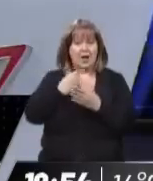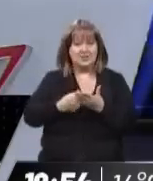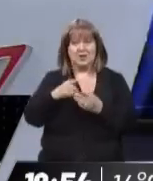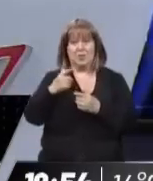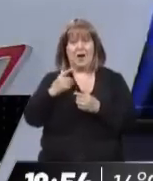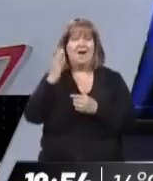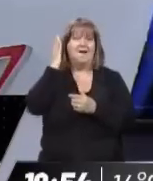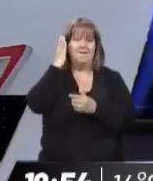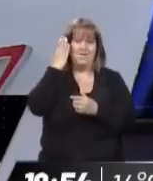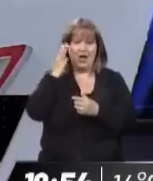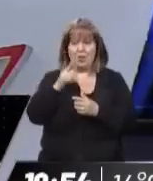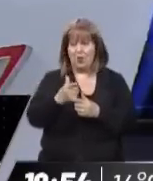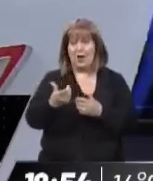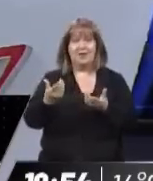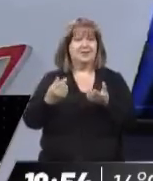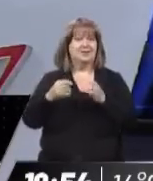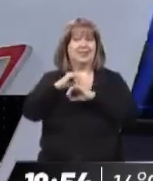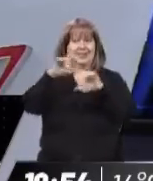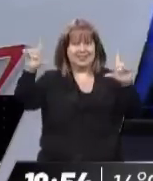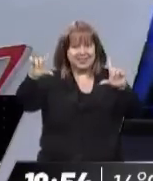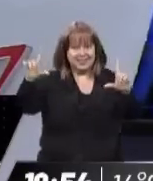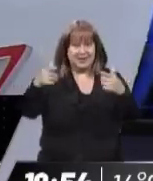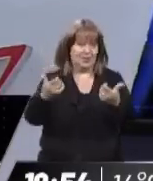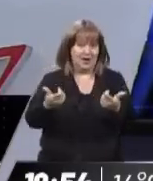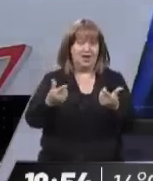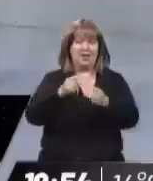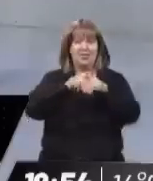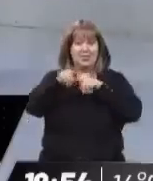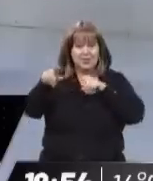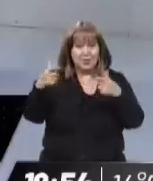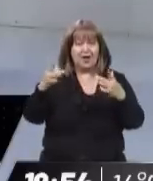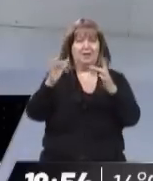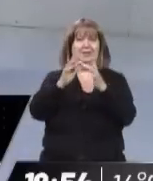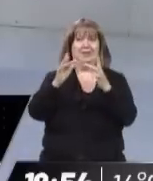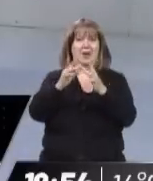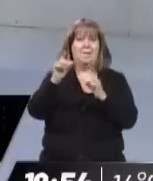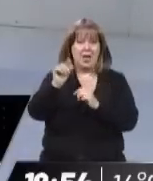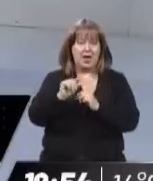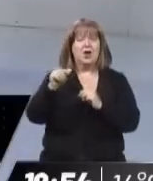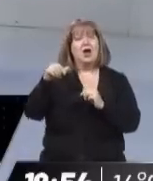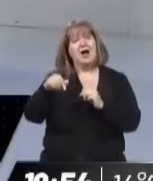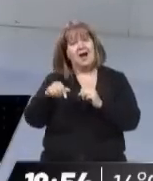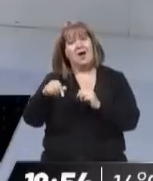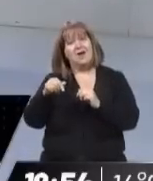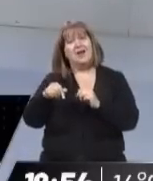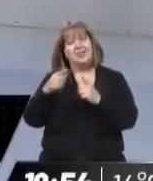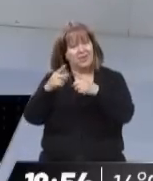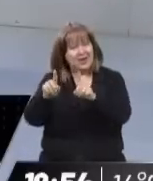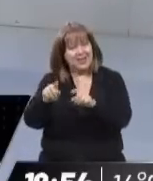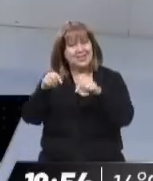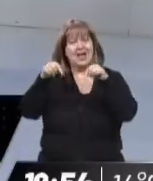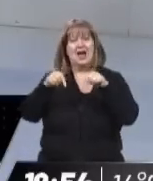los enanos, para estar en esa mesa, tenías que estar en Buenos Aires. Y tenías que estar en Buenos Aires. Yo creo que también. Todo pasa por tenés otra vía de comunicación. Pero parece